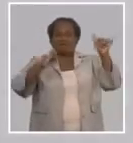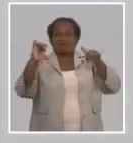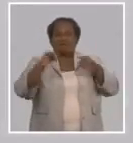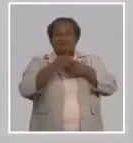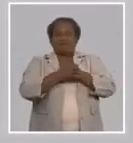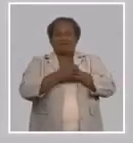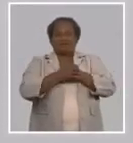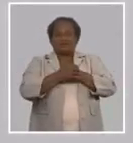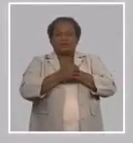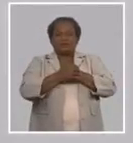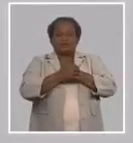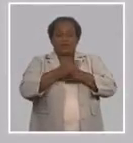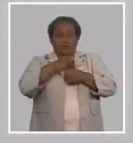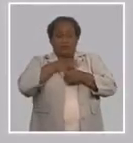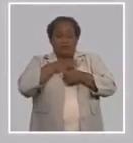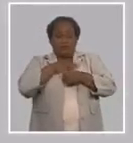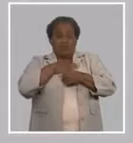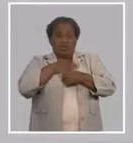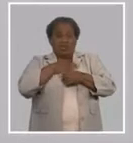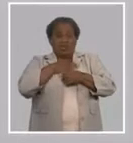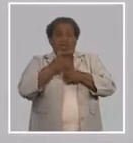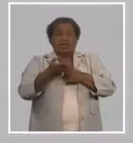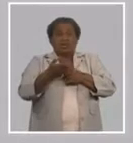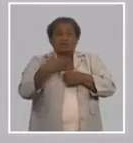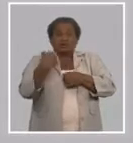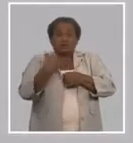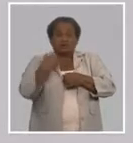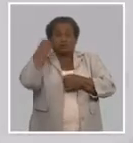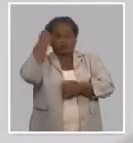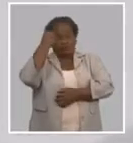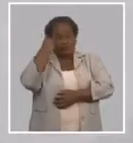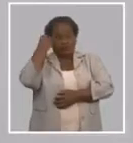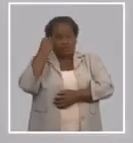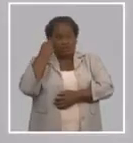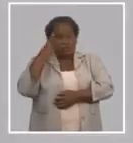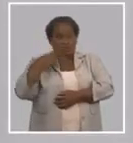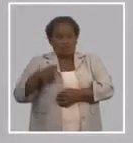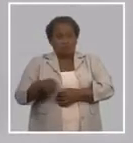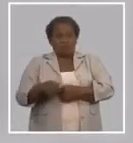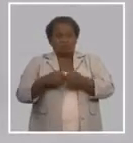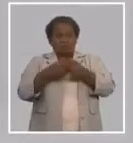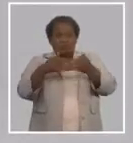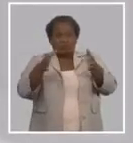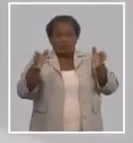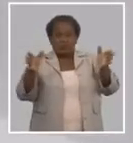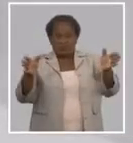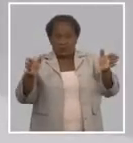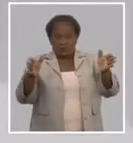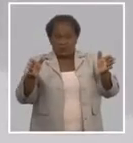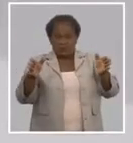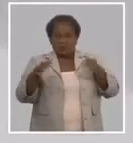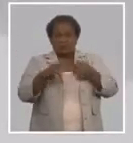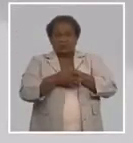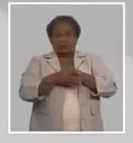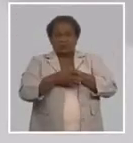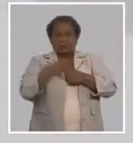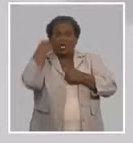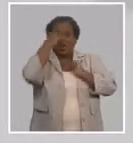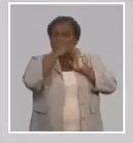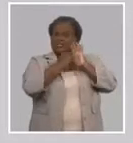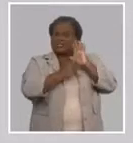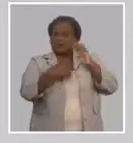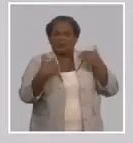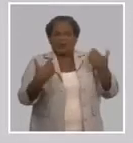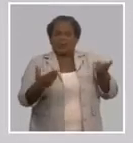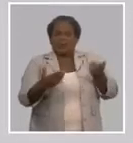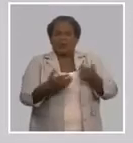nosotros consideramos que este reinicio se caracterizó por